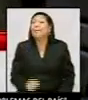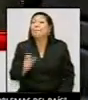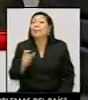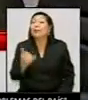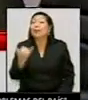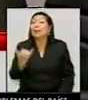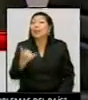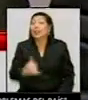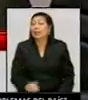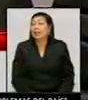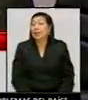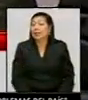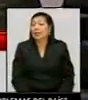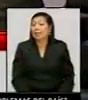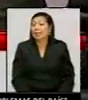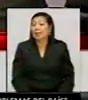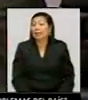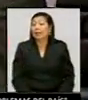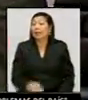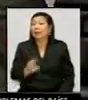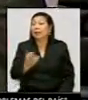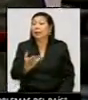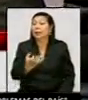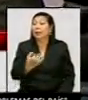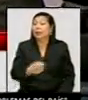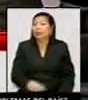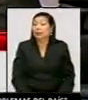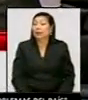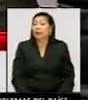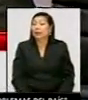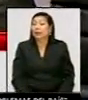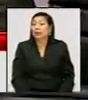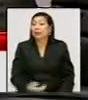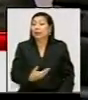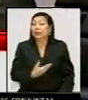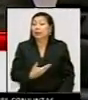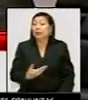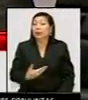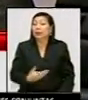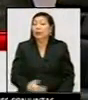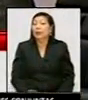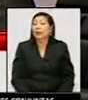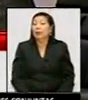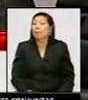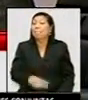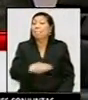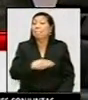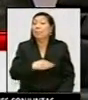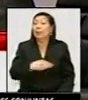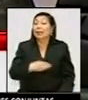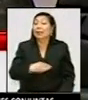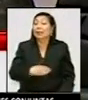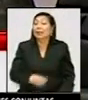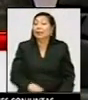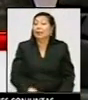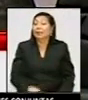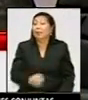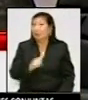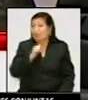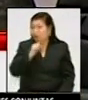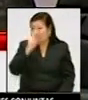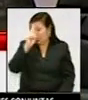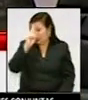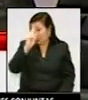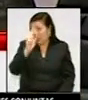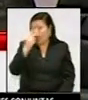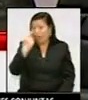acá han querido representar o quieren representar al Ejecutivo, en este caso como al ministro, es una falta de respeto, creo, a